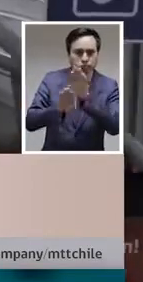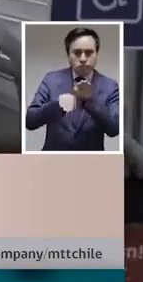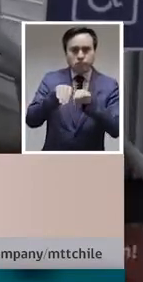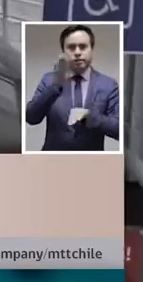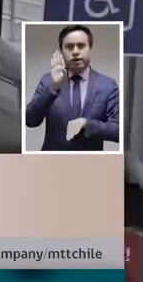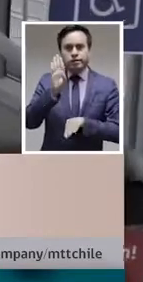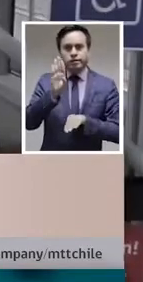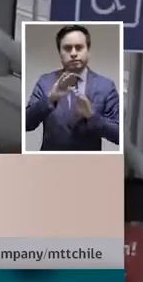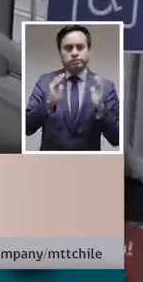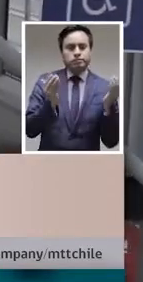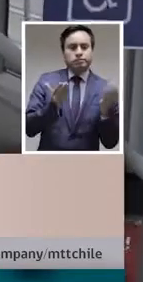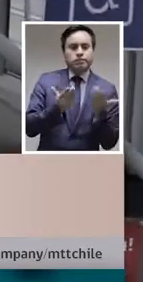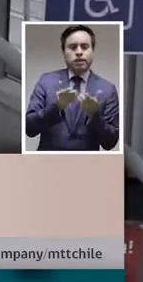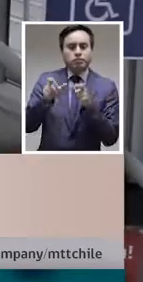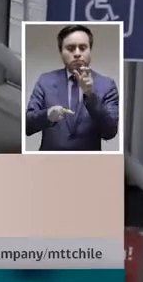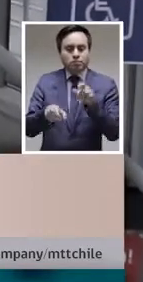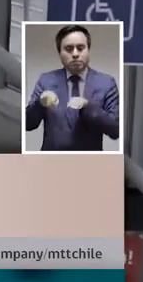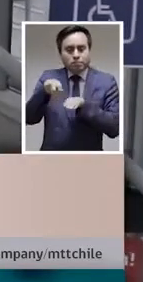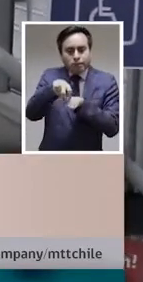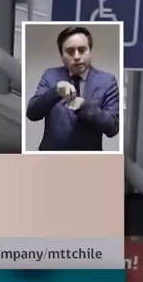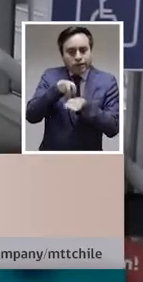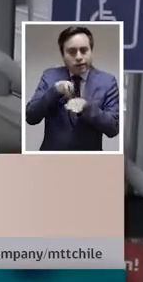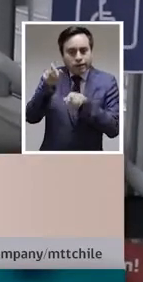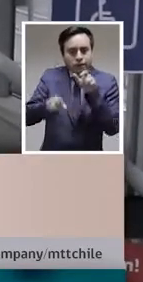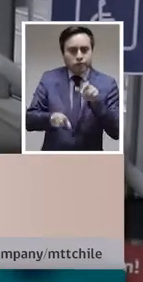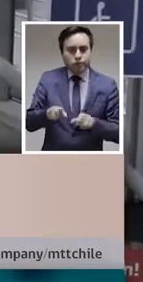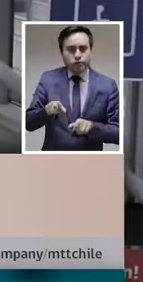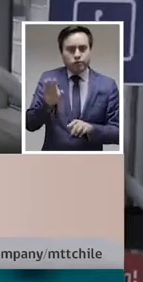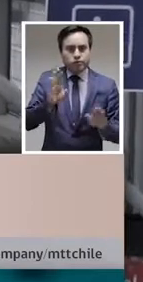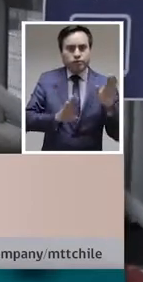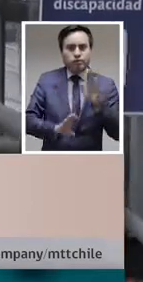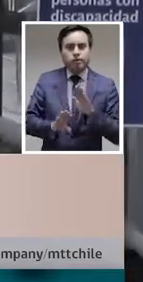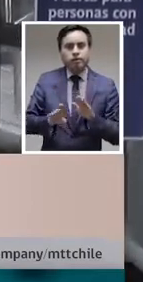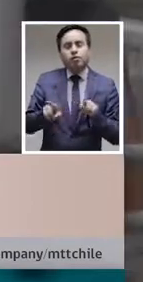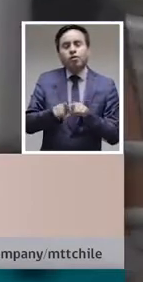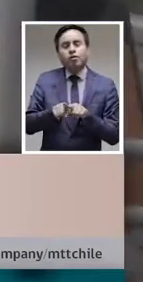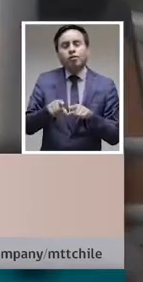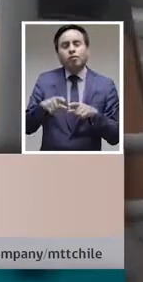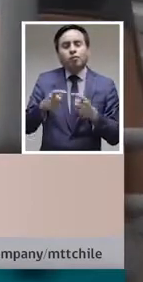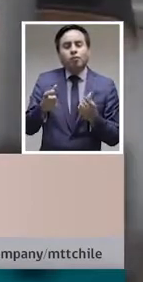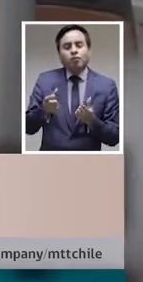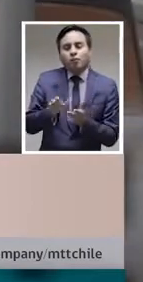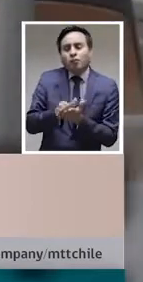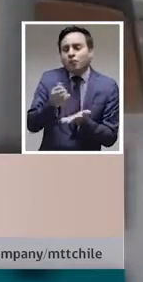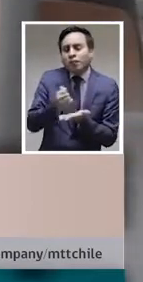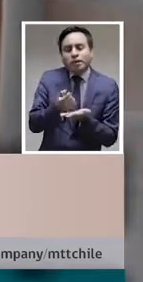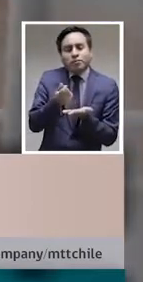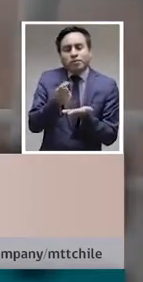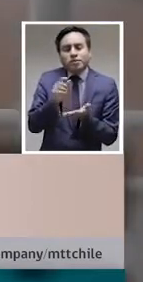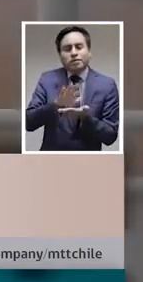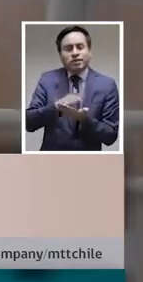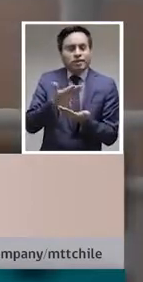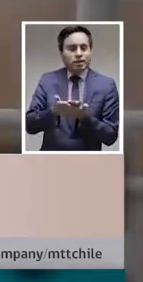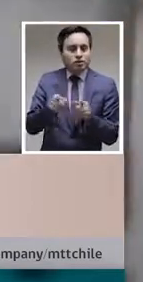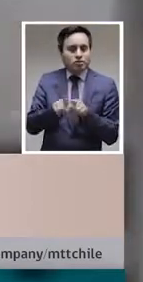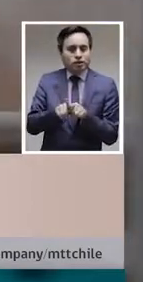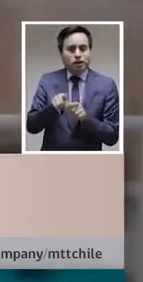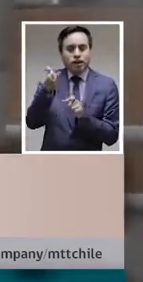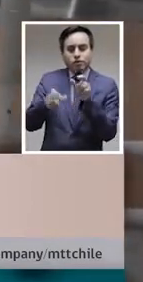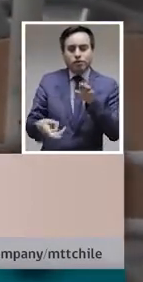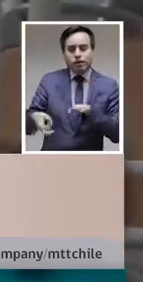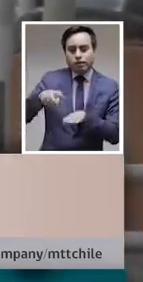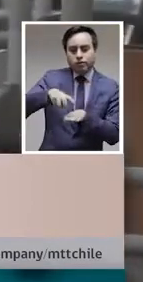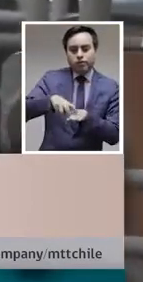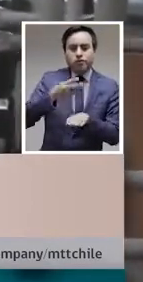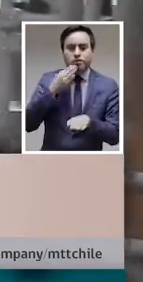protección a los demás pasajeros de los buses. Se establecen pasaportes sanitarios en el transporte interurbano a los pasajeros y